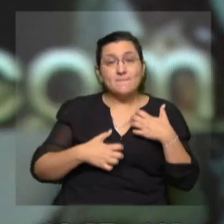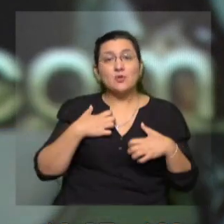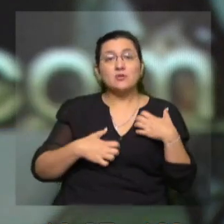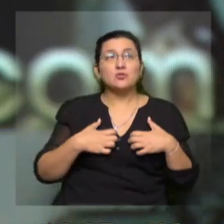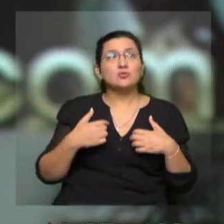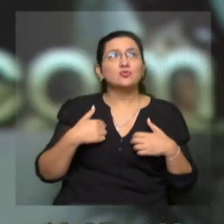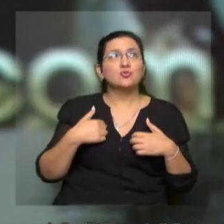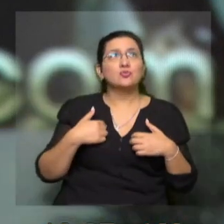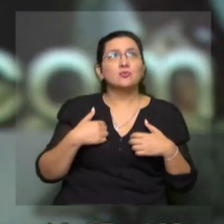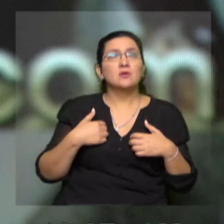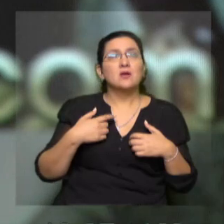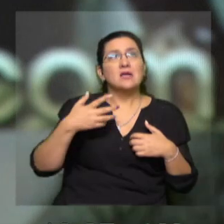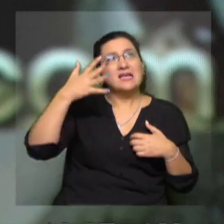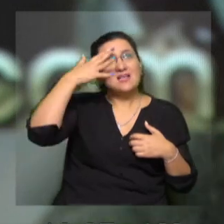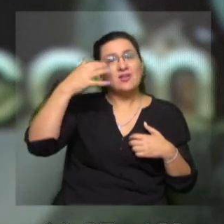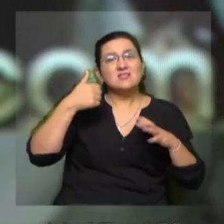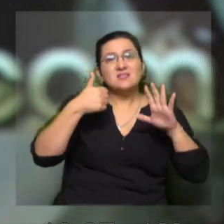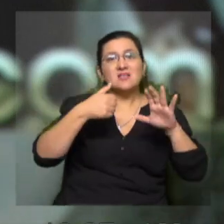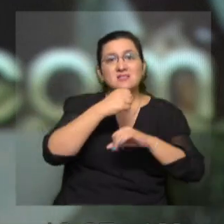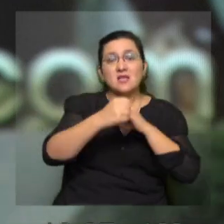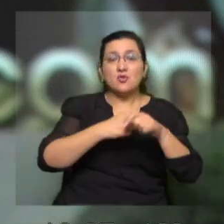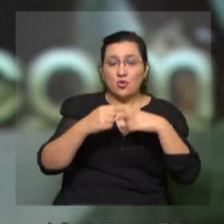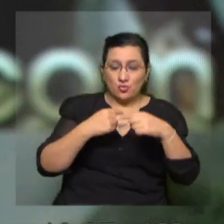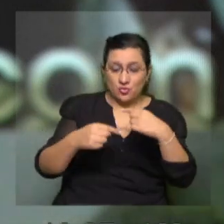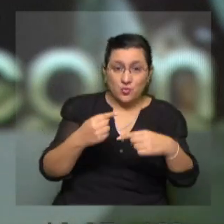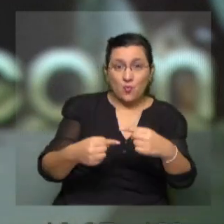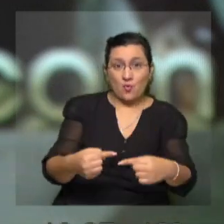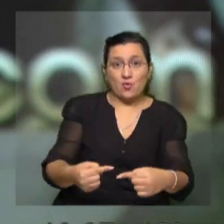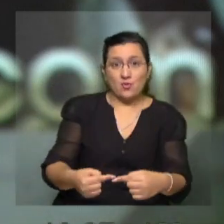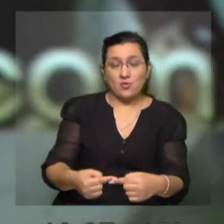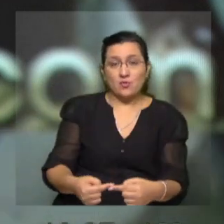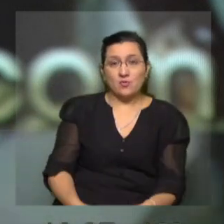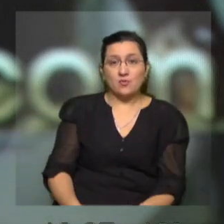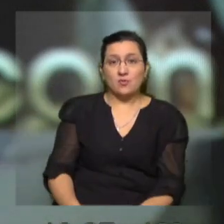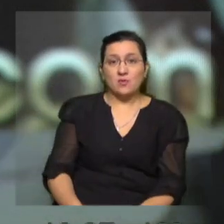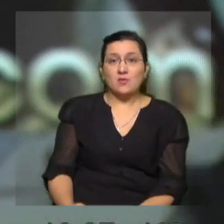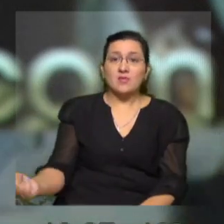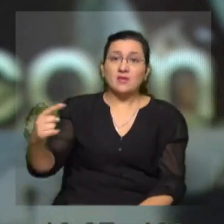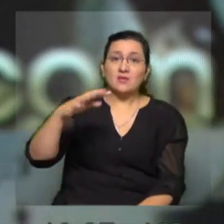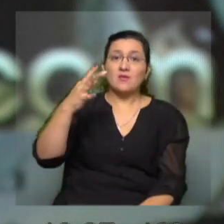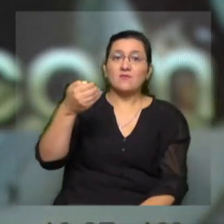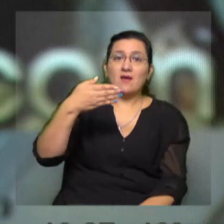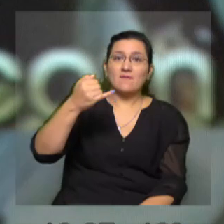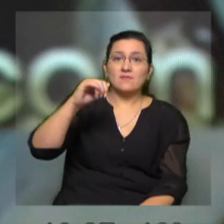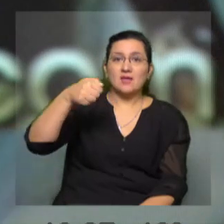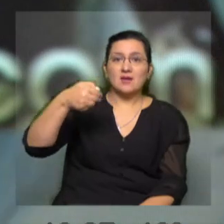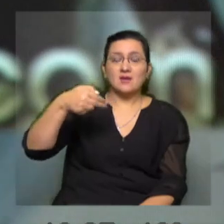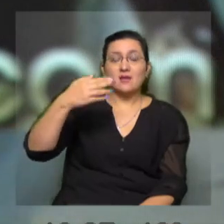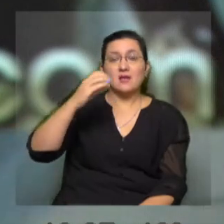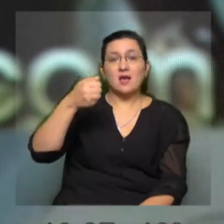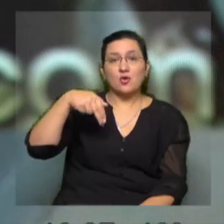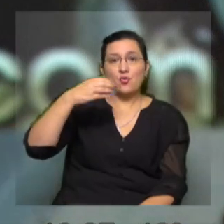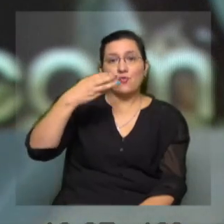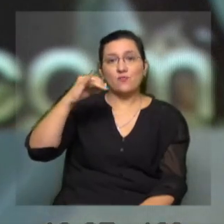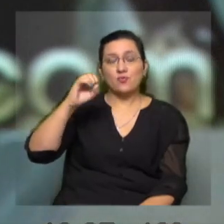hace, creo que soy 6 años que estoy de continuo, desde que vino Fabián Canovio, que fue uno de los que me dijo,